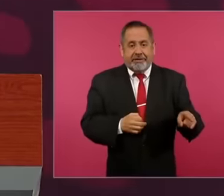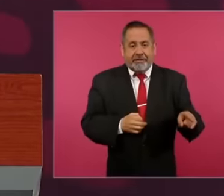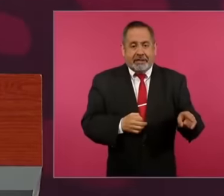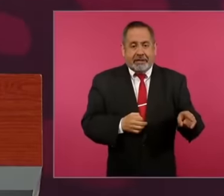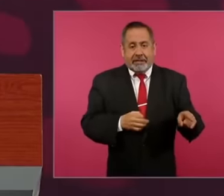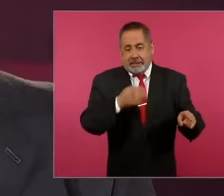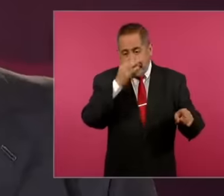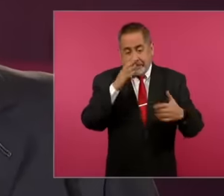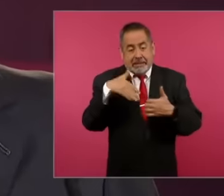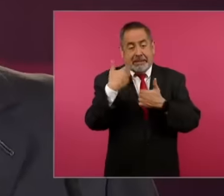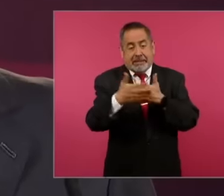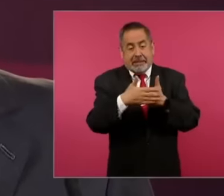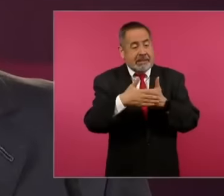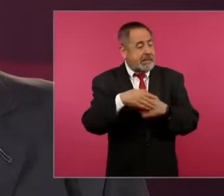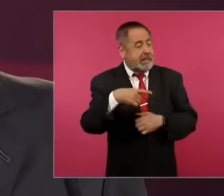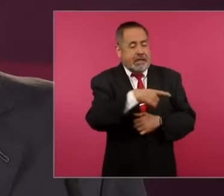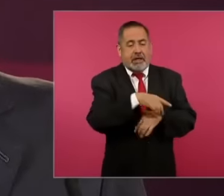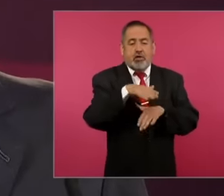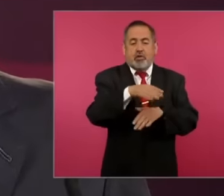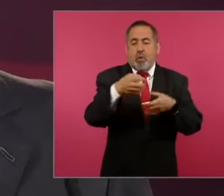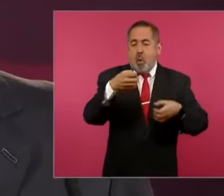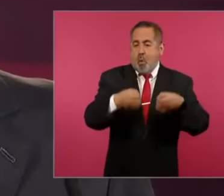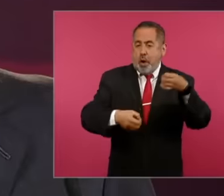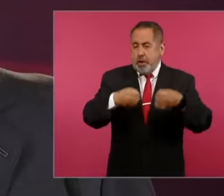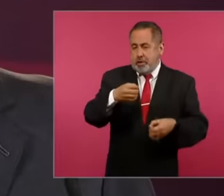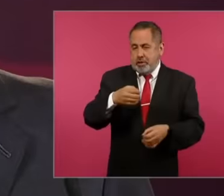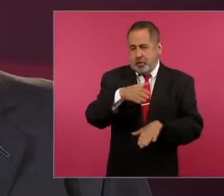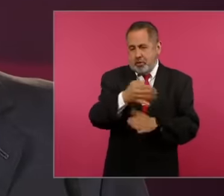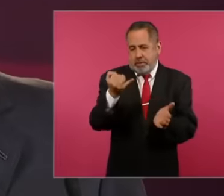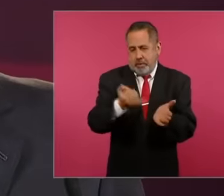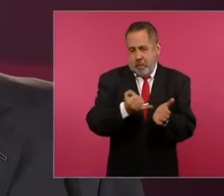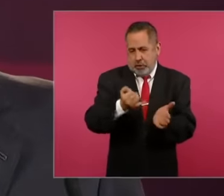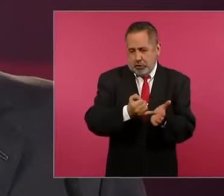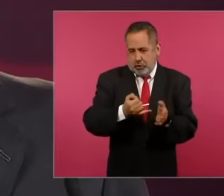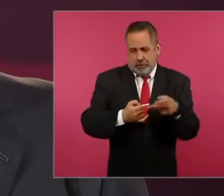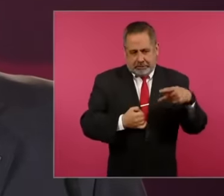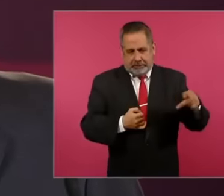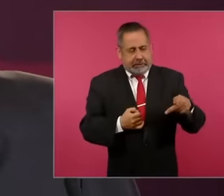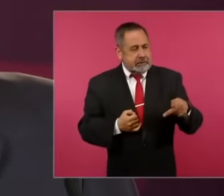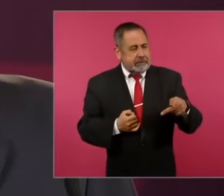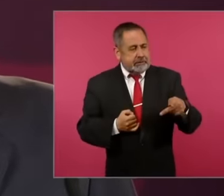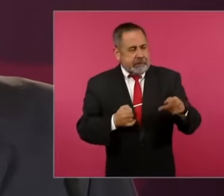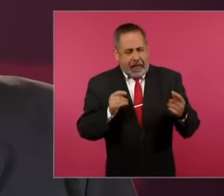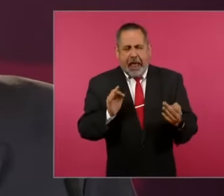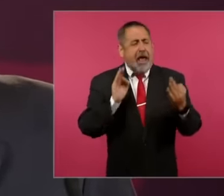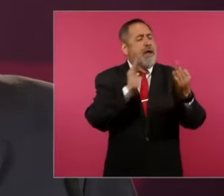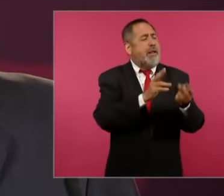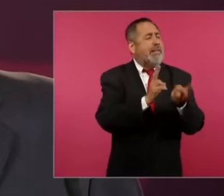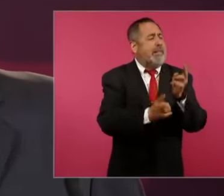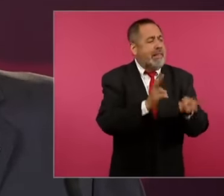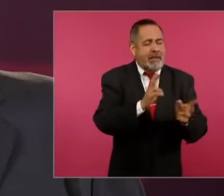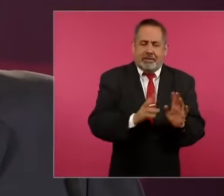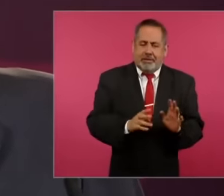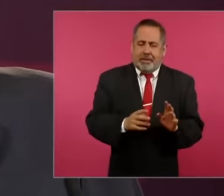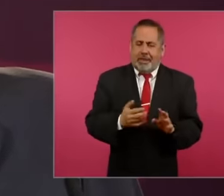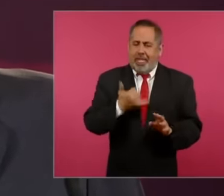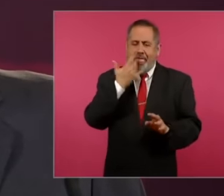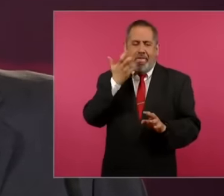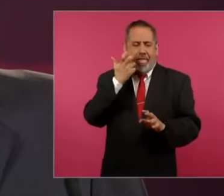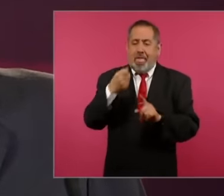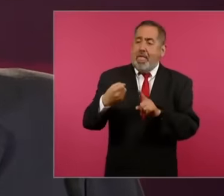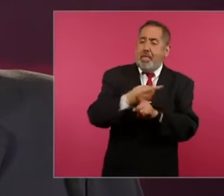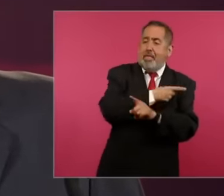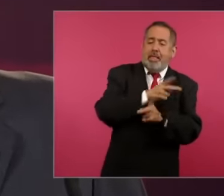por definirse lo de los juicios que tienen que ver con los impuestos, que se vaya a